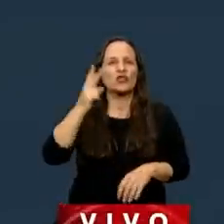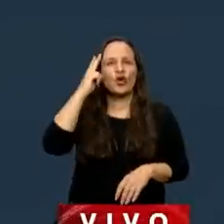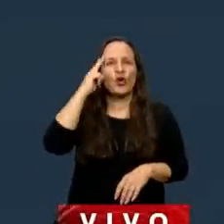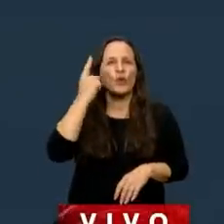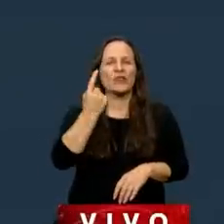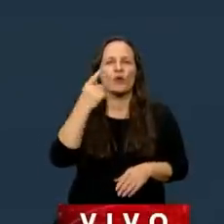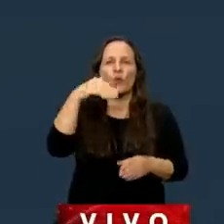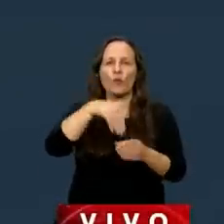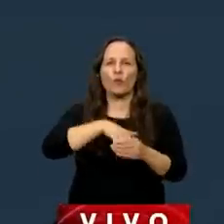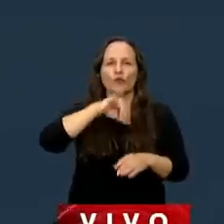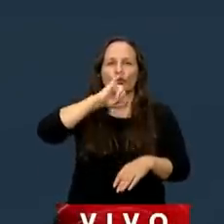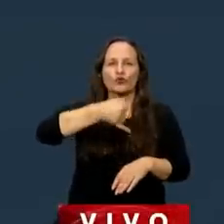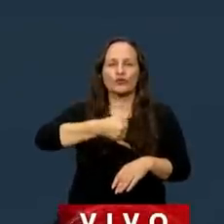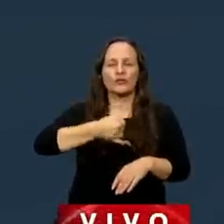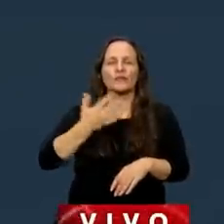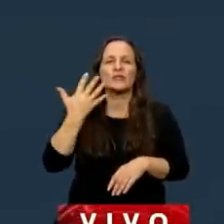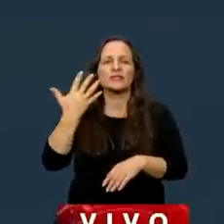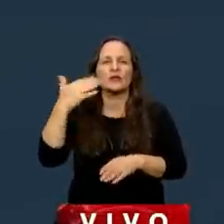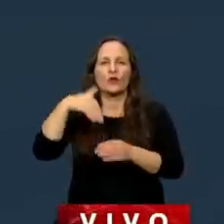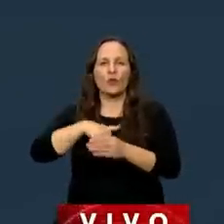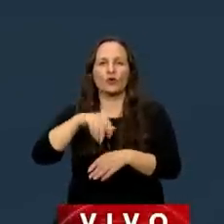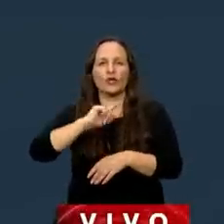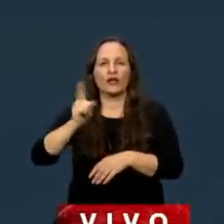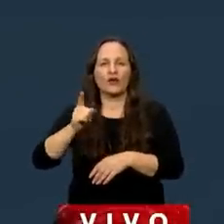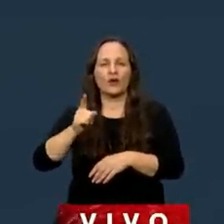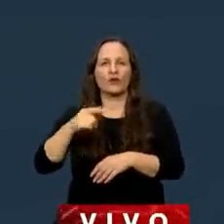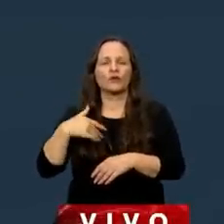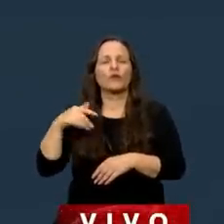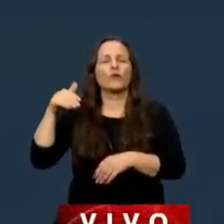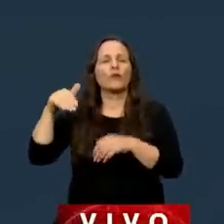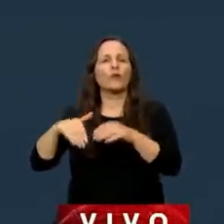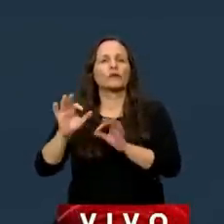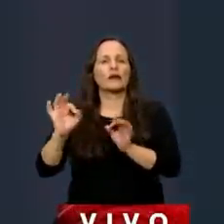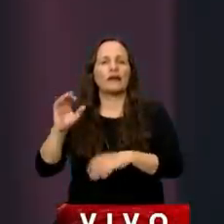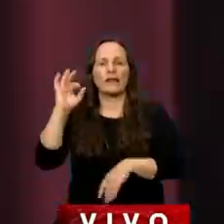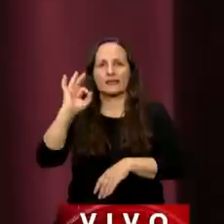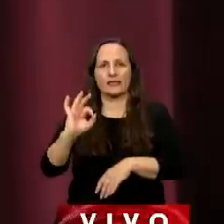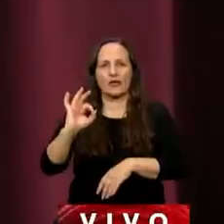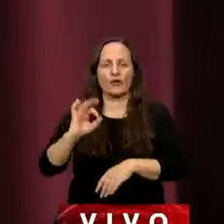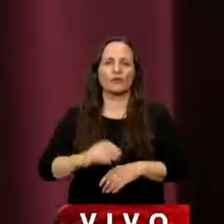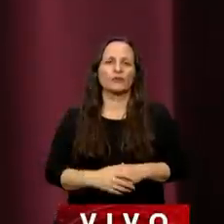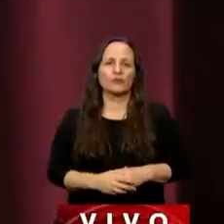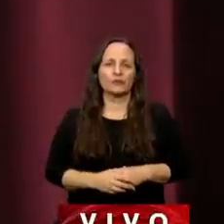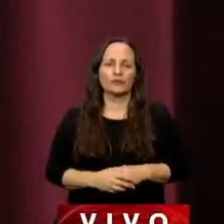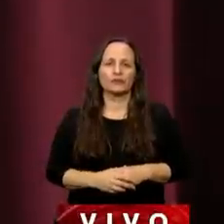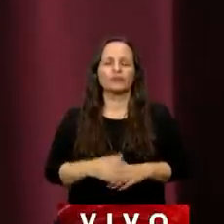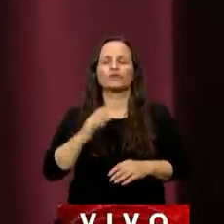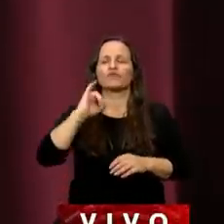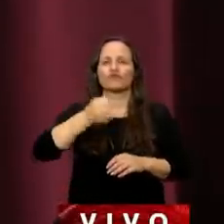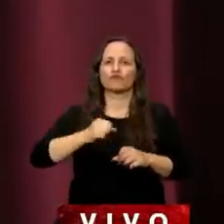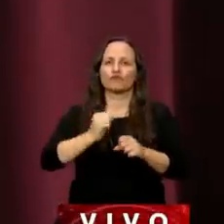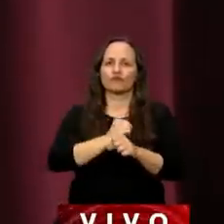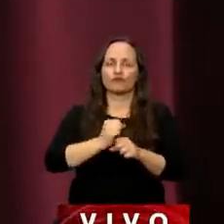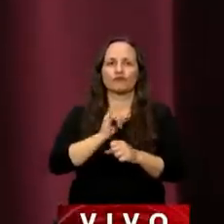191 votos afirmativos, 5 negativos, 0 son las abstenciones. Resulta afirmativa,